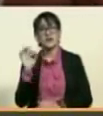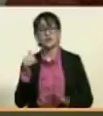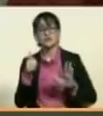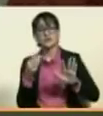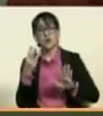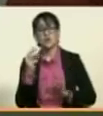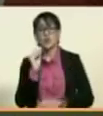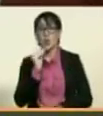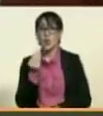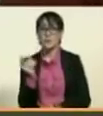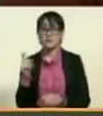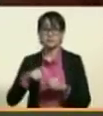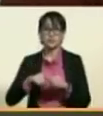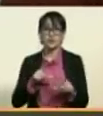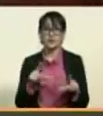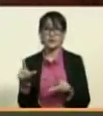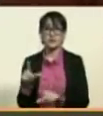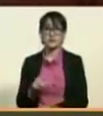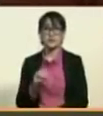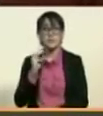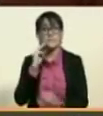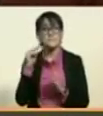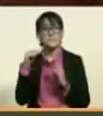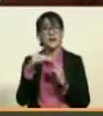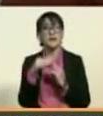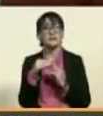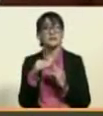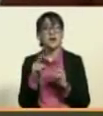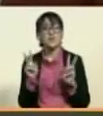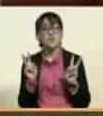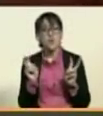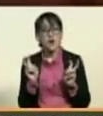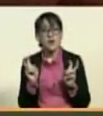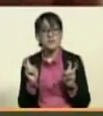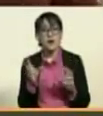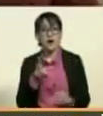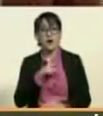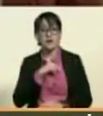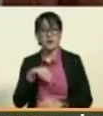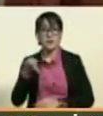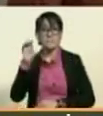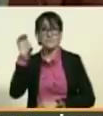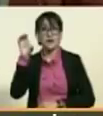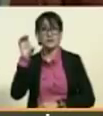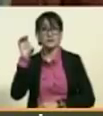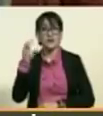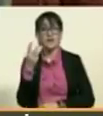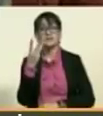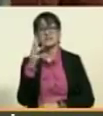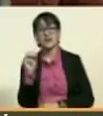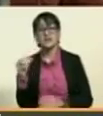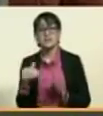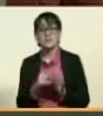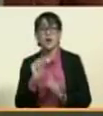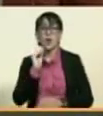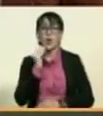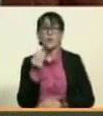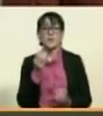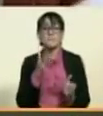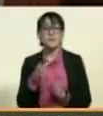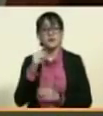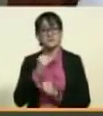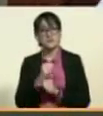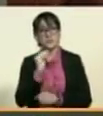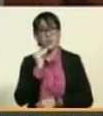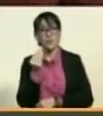12.568 jóvenes. La meta nueva con el carné de la patria es llegar a 30.000 jóvenes del plan chamba